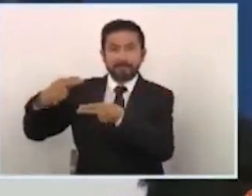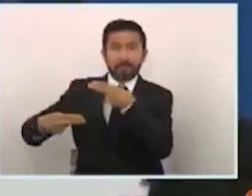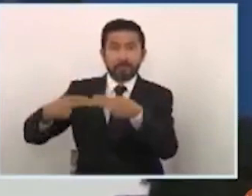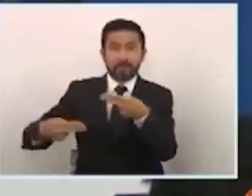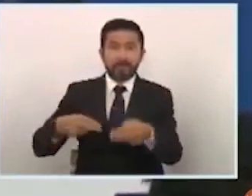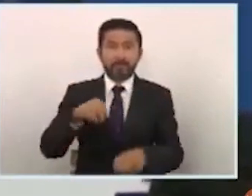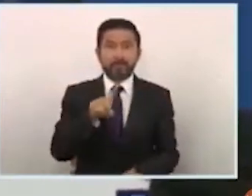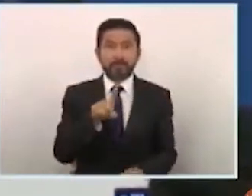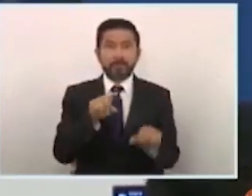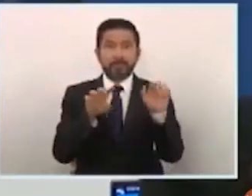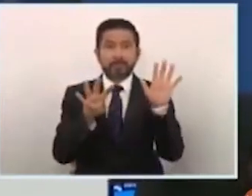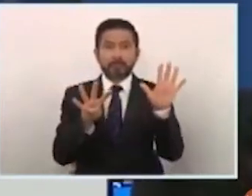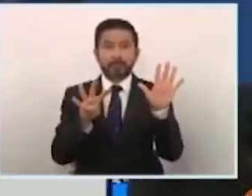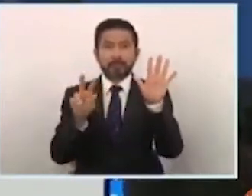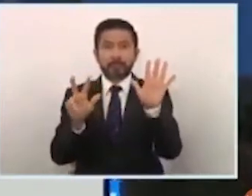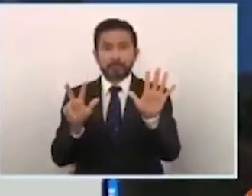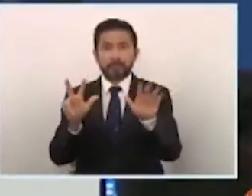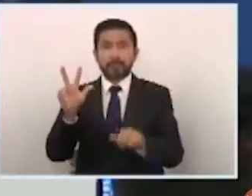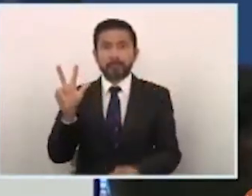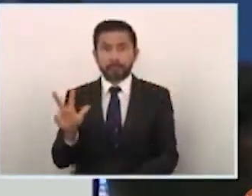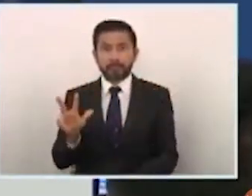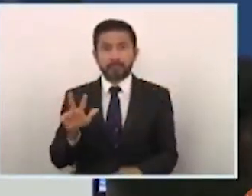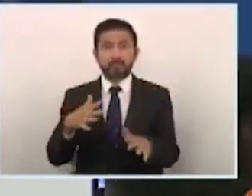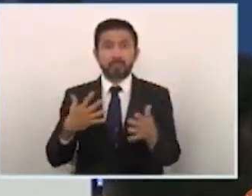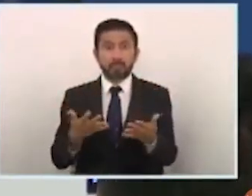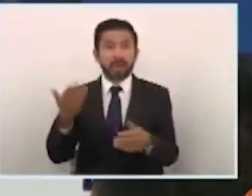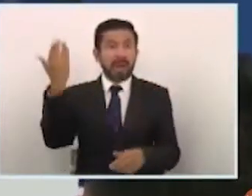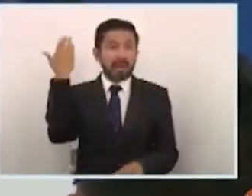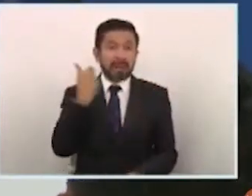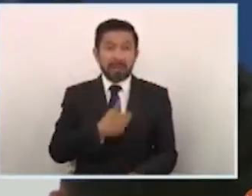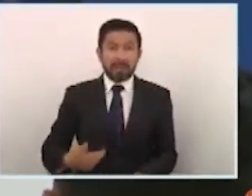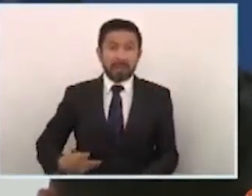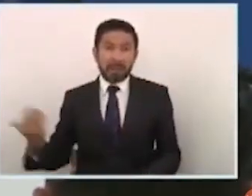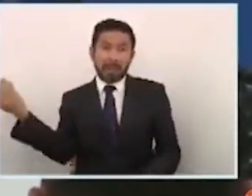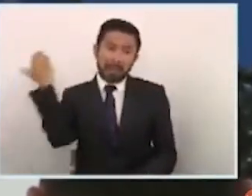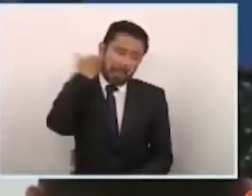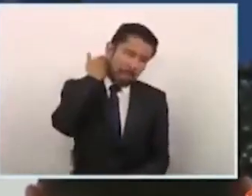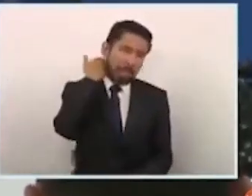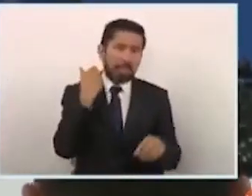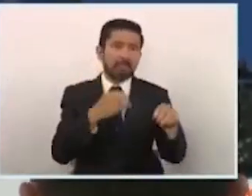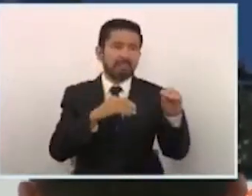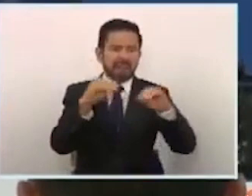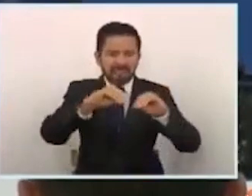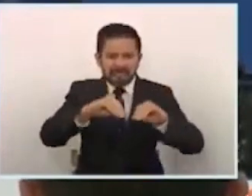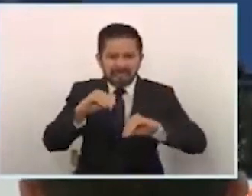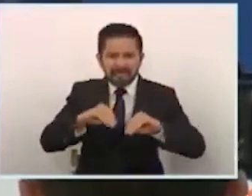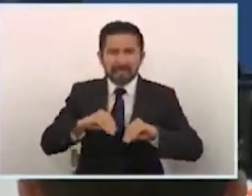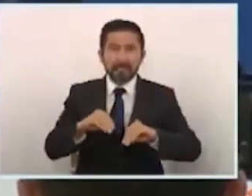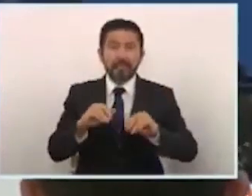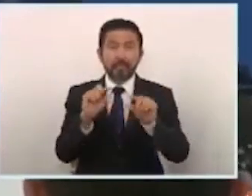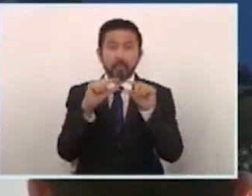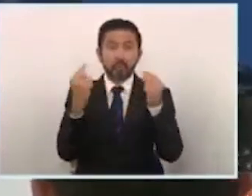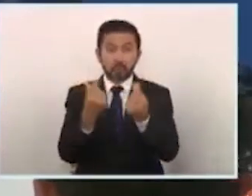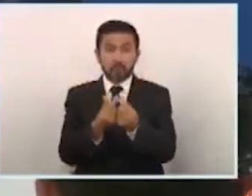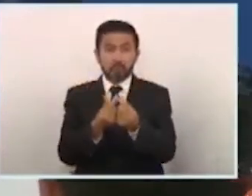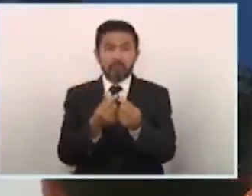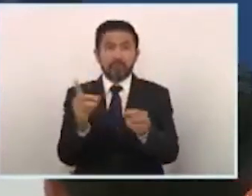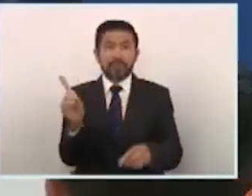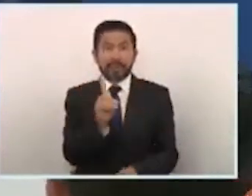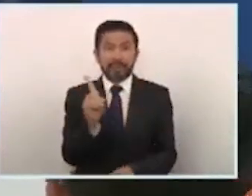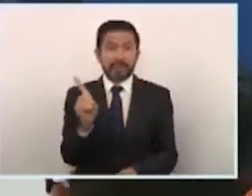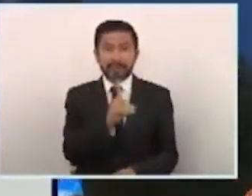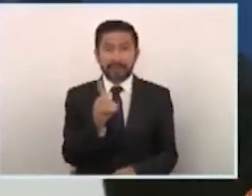en 1983, producto de un golpe de Estado, en donde esas cúpulas de